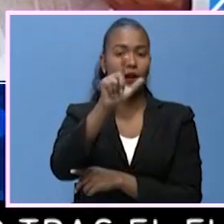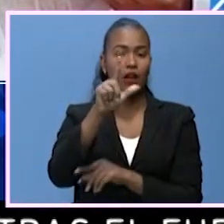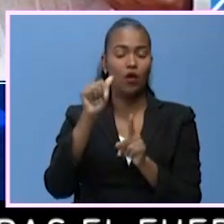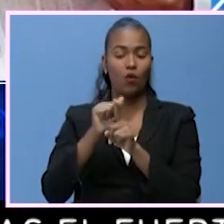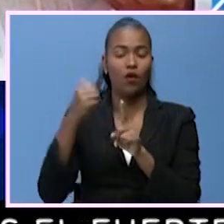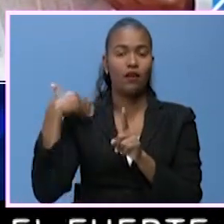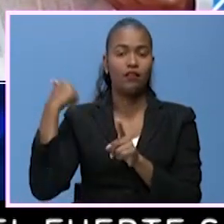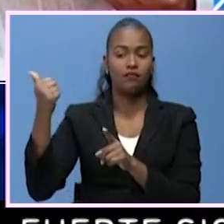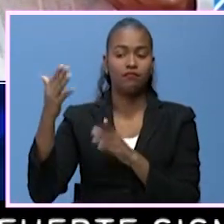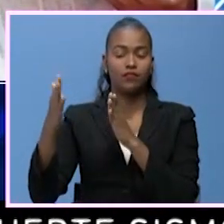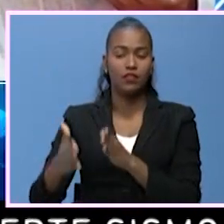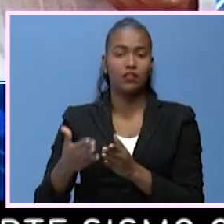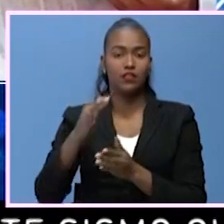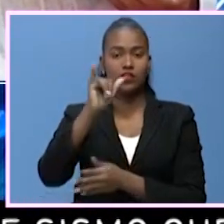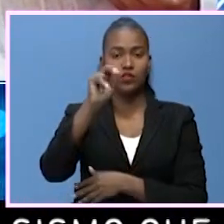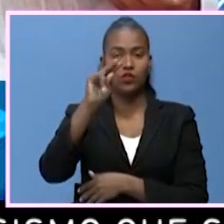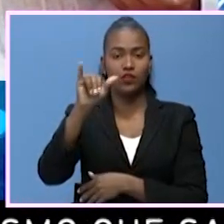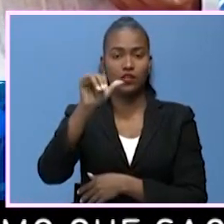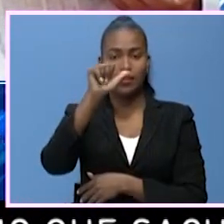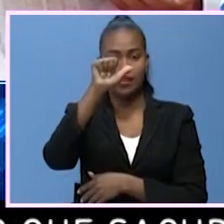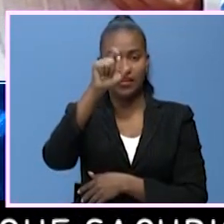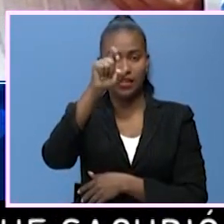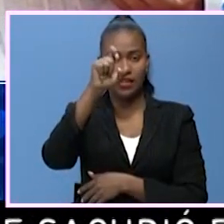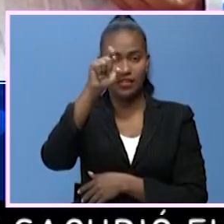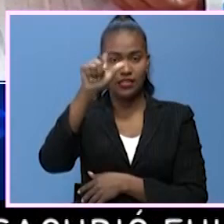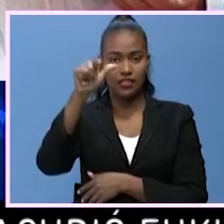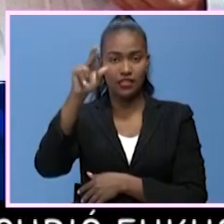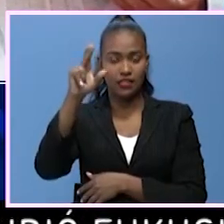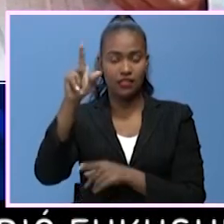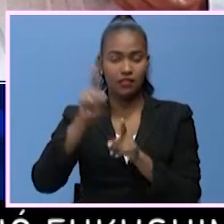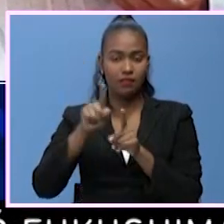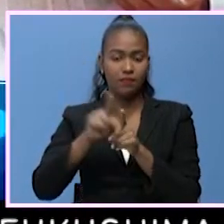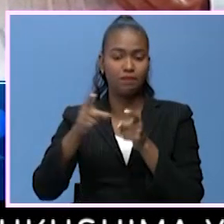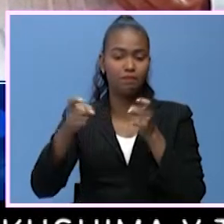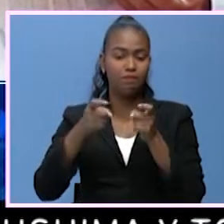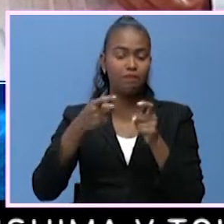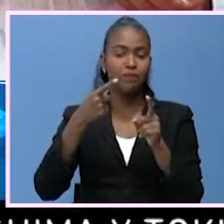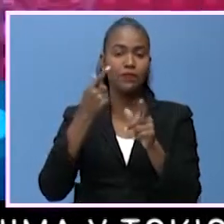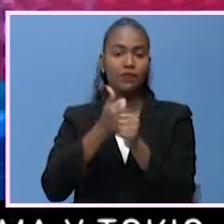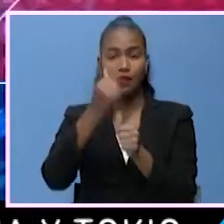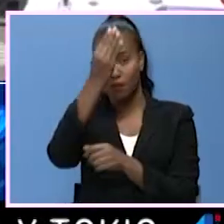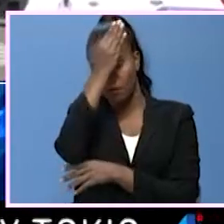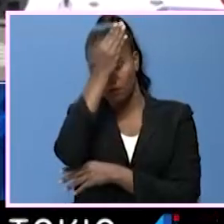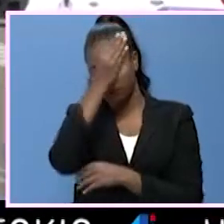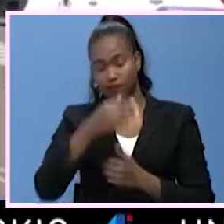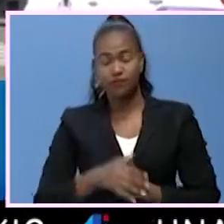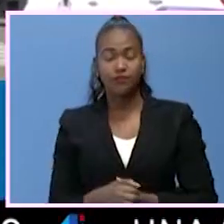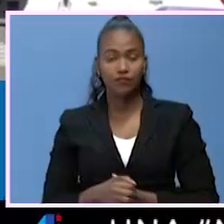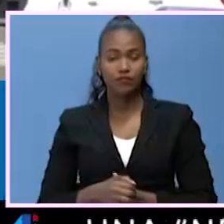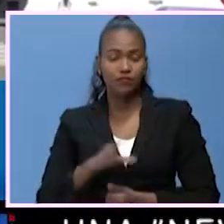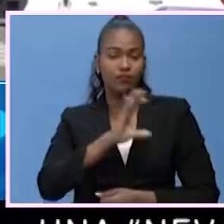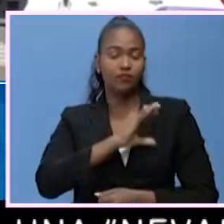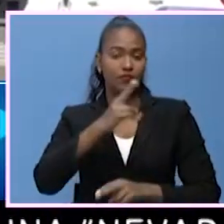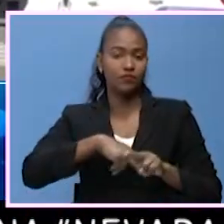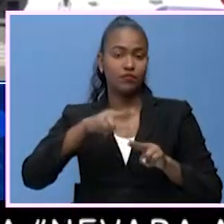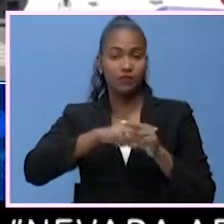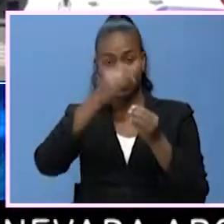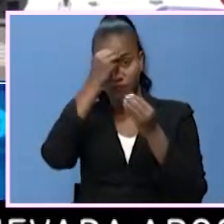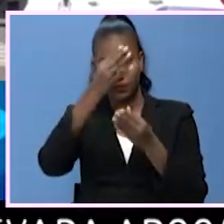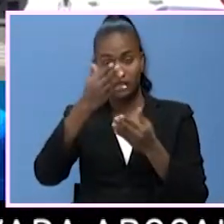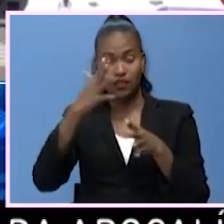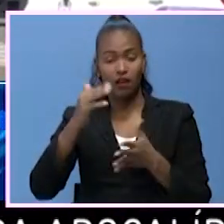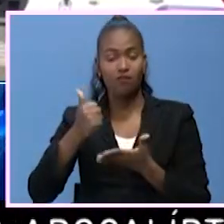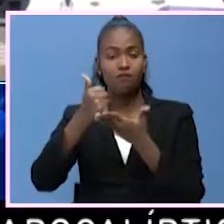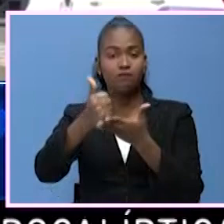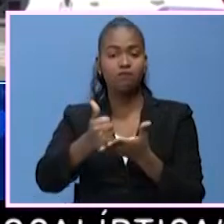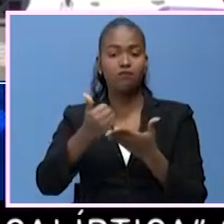coronel Jonis Alexander de la Rosa Constanza, intendente de los bomberos. La Policía Nacional informó que fue